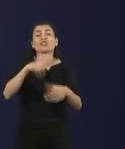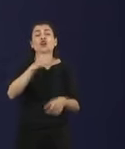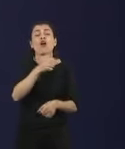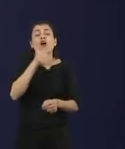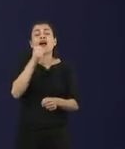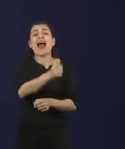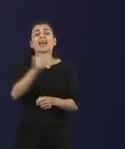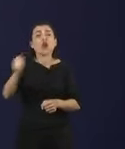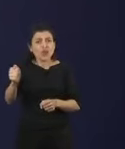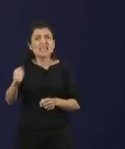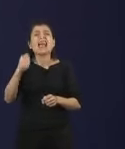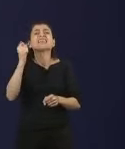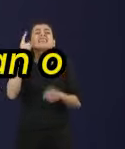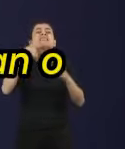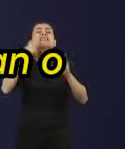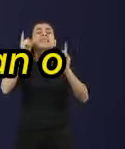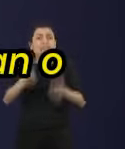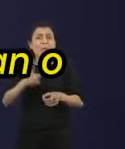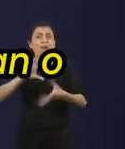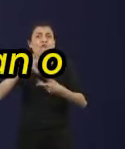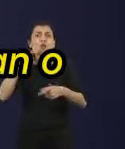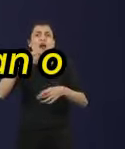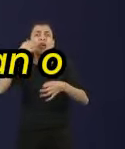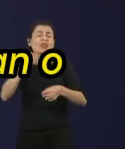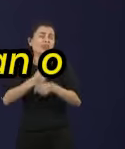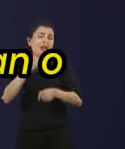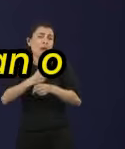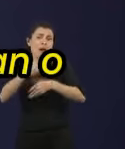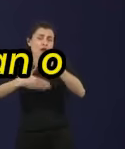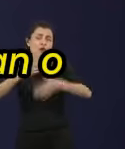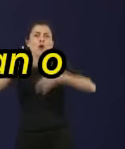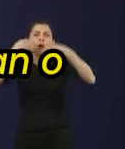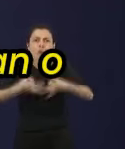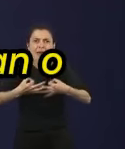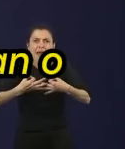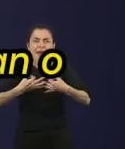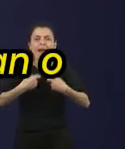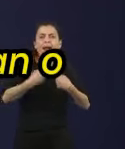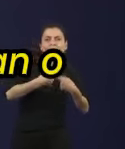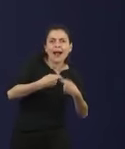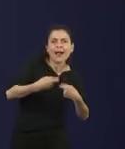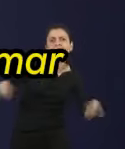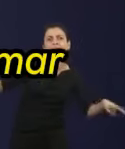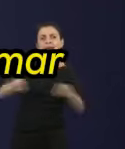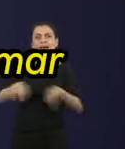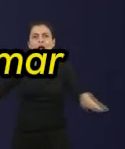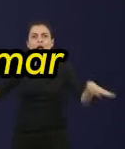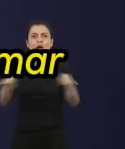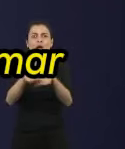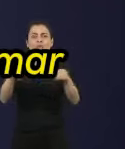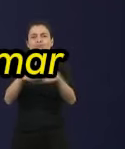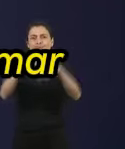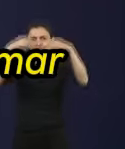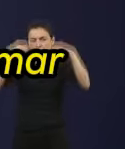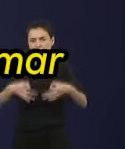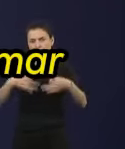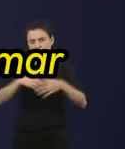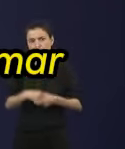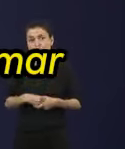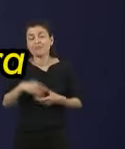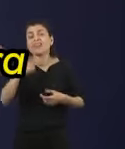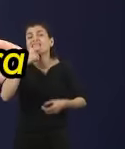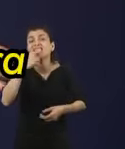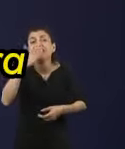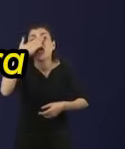también también el gasto eh con respecto a las rutas que puedan o no eh digamos eh seguir vigentes o que las pueda tomar